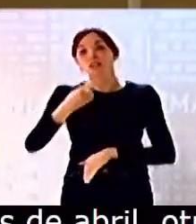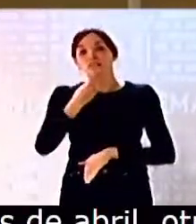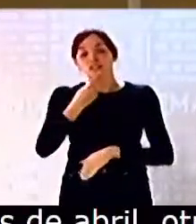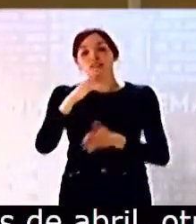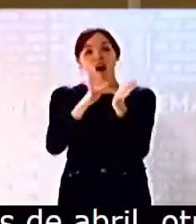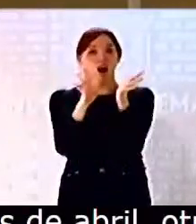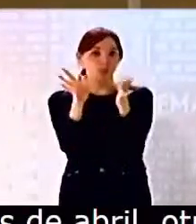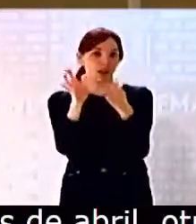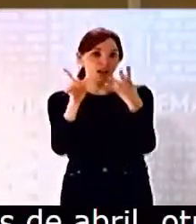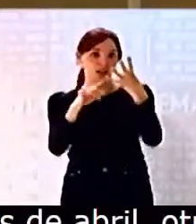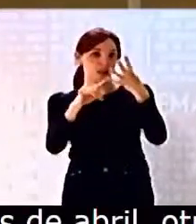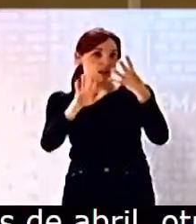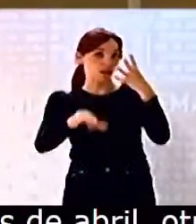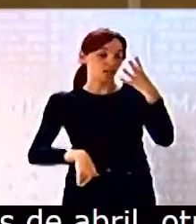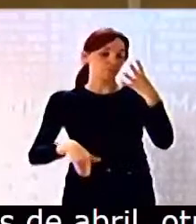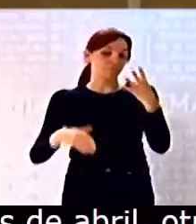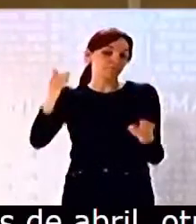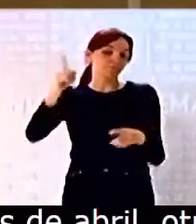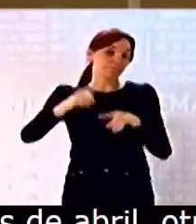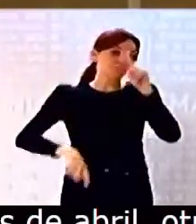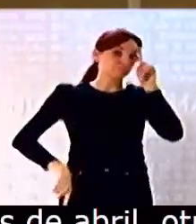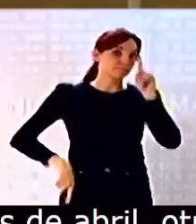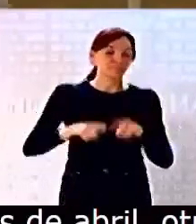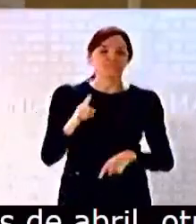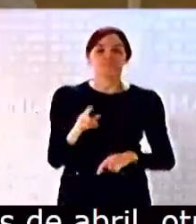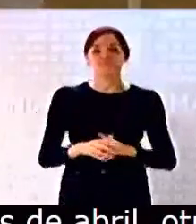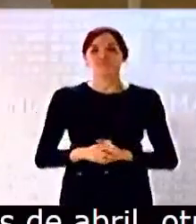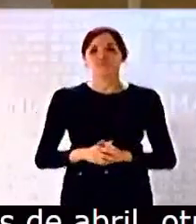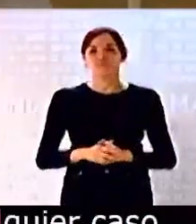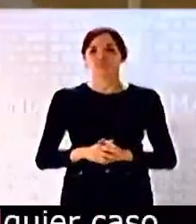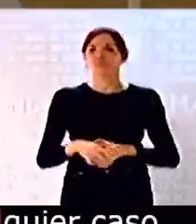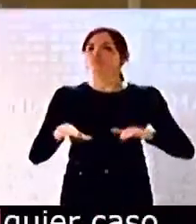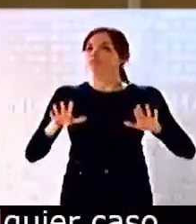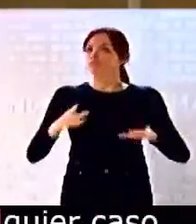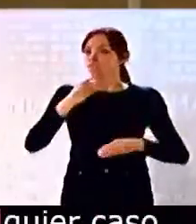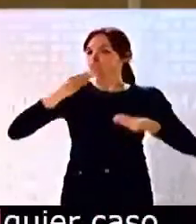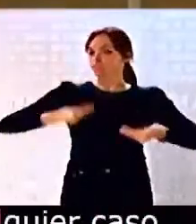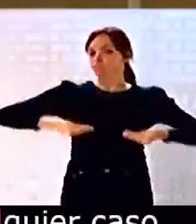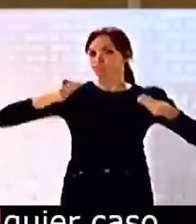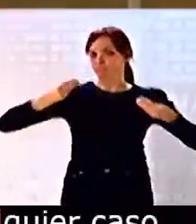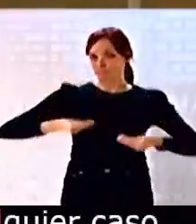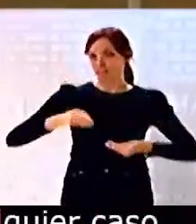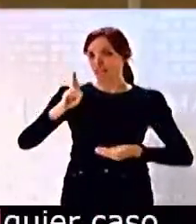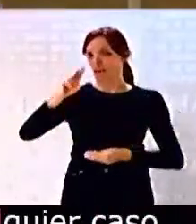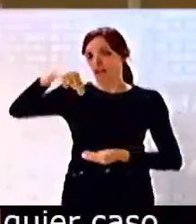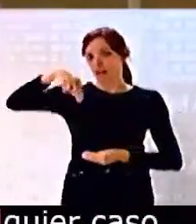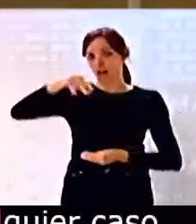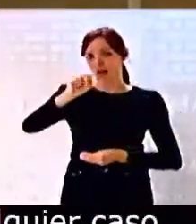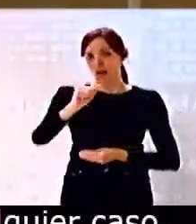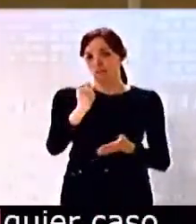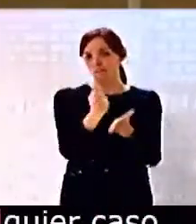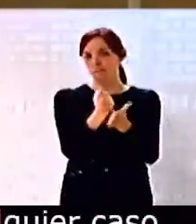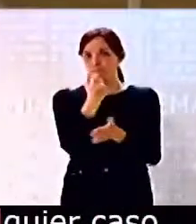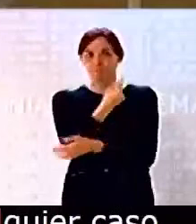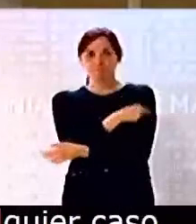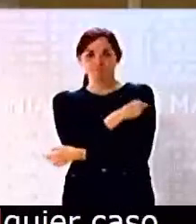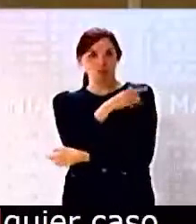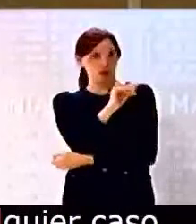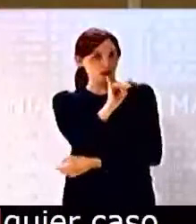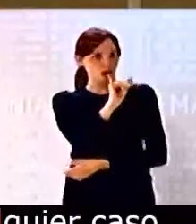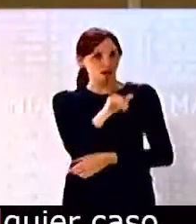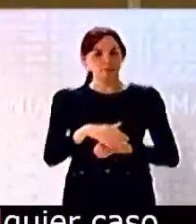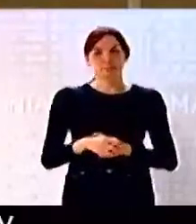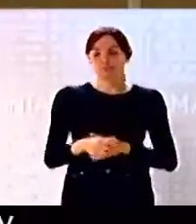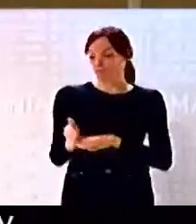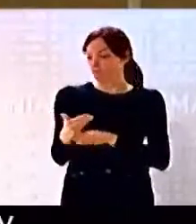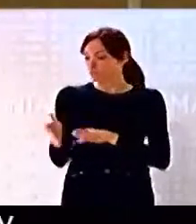abril. En cualquier caso, tenemos excelentes vacunas en este momento de RNA y afortunadamente vamos a tener dosis